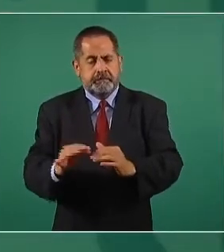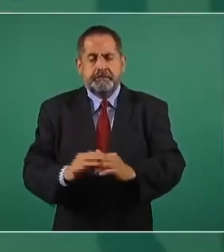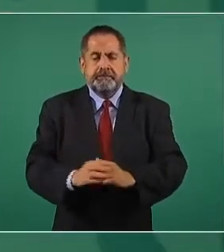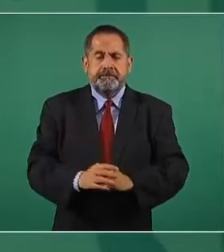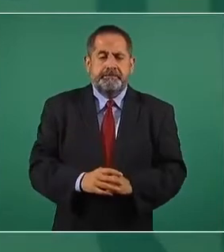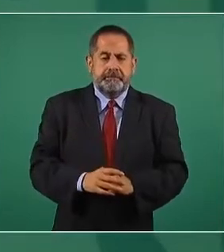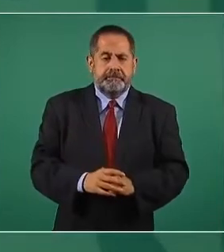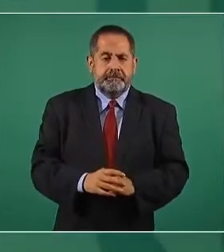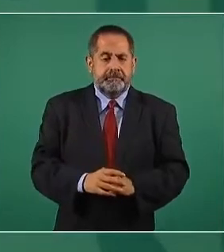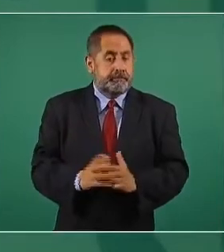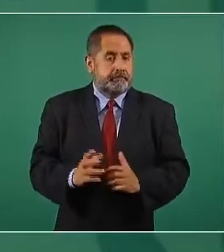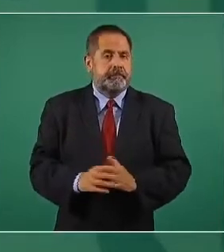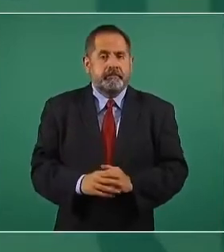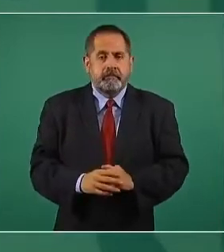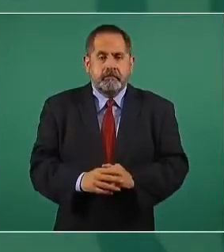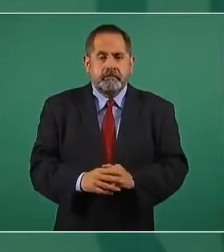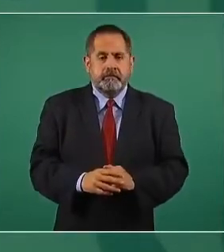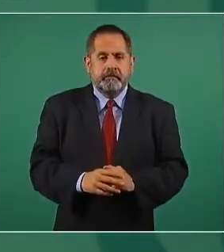Porque